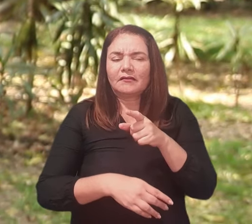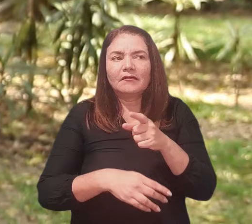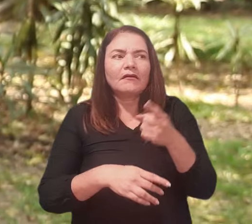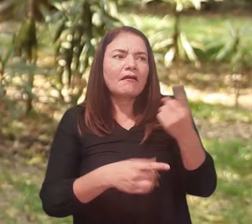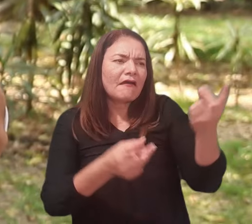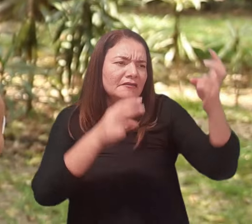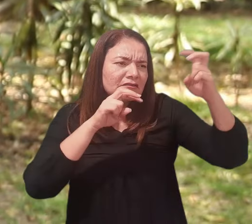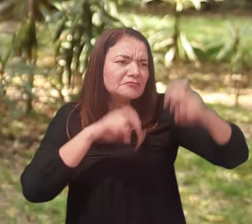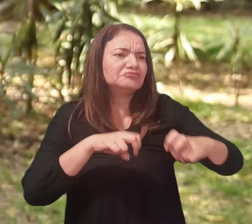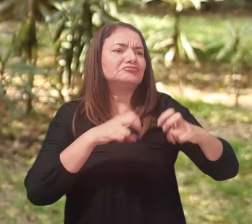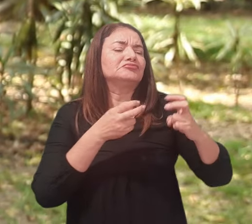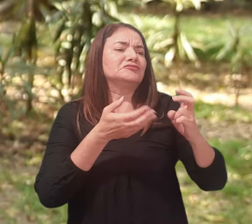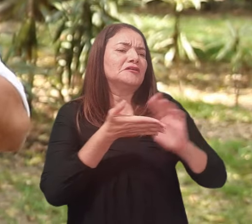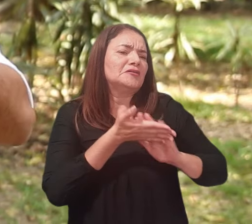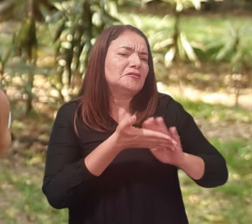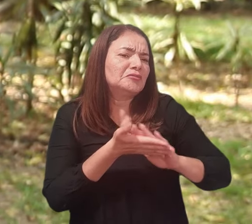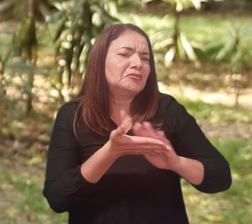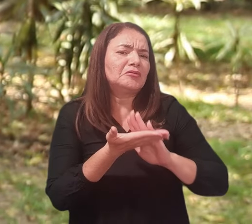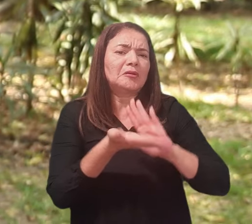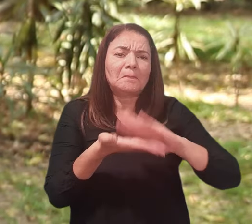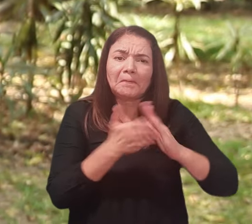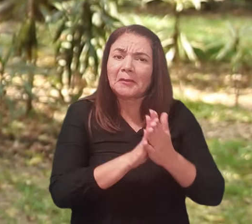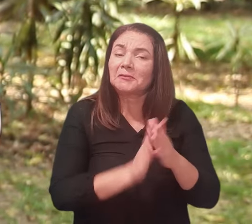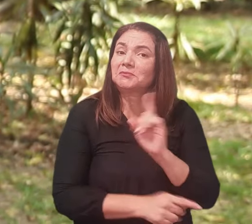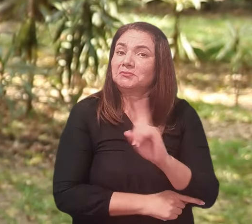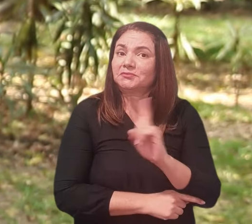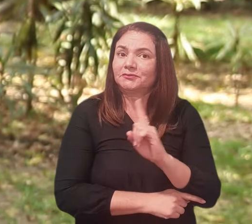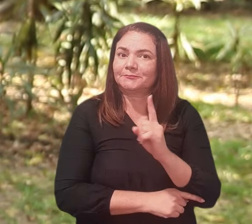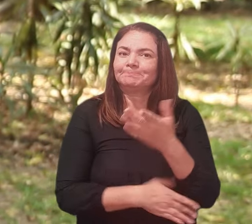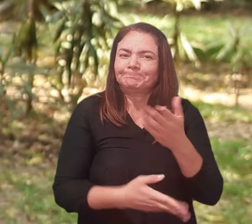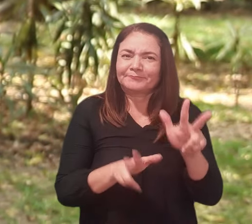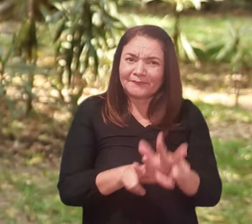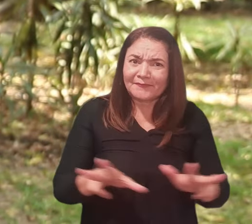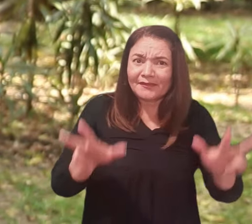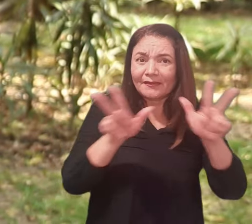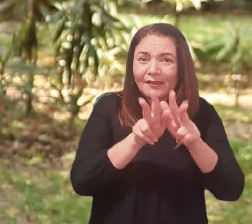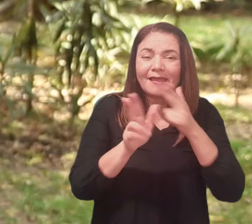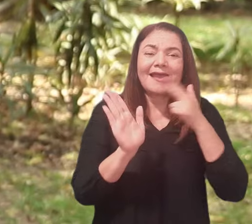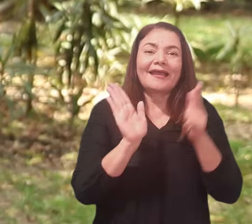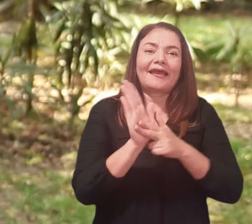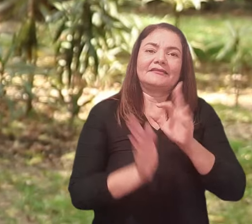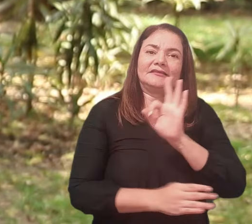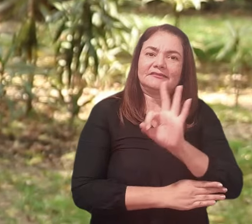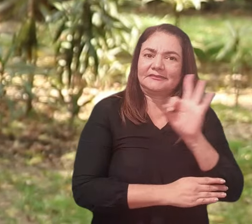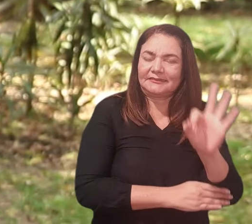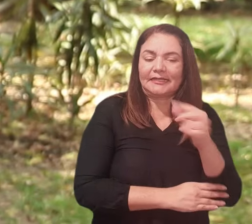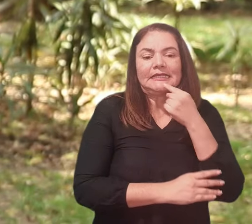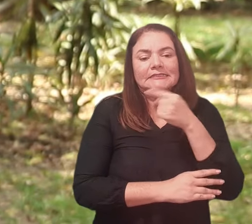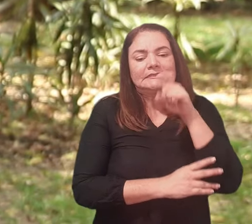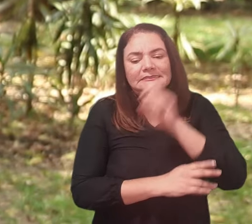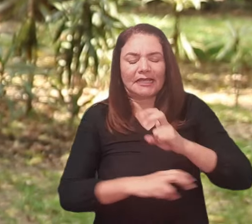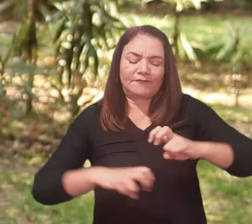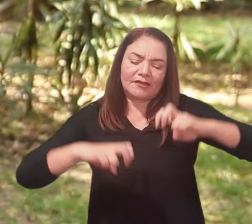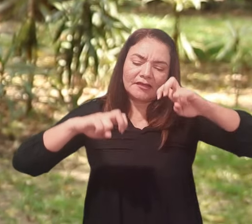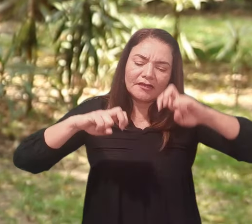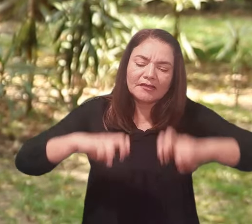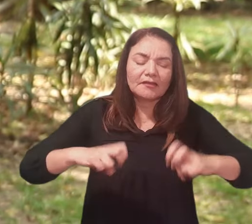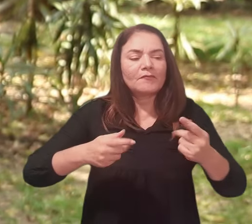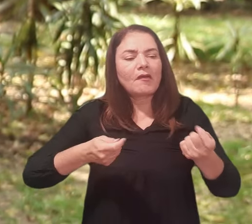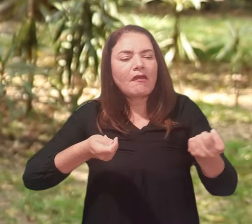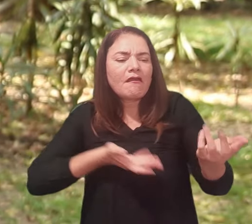de de alguna manera solucionar las cosas a través de los medios pacíficos tenemos el artículo 33 de la carta de Naciones Unidas que nos habla de negociación de